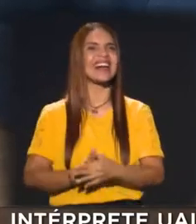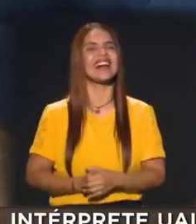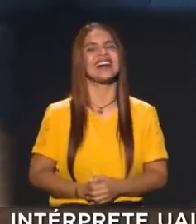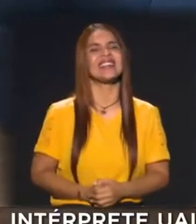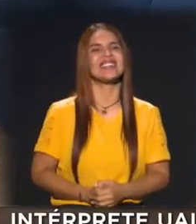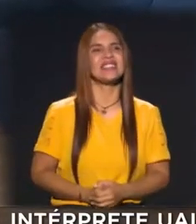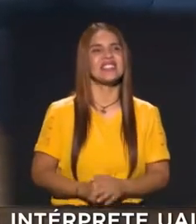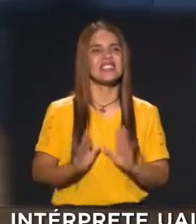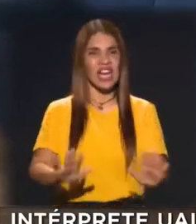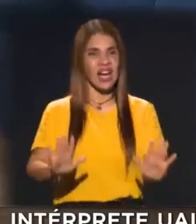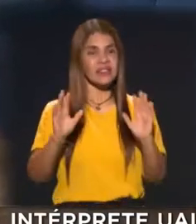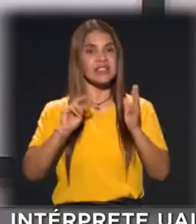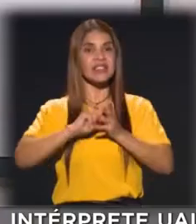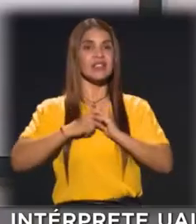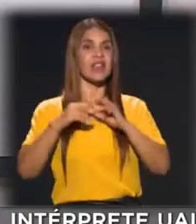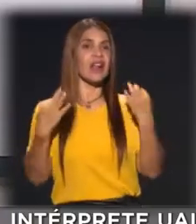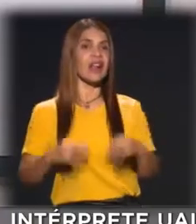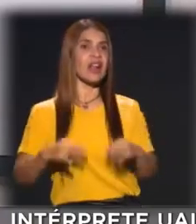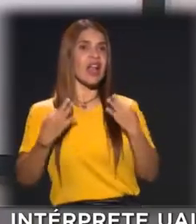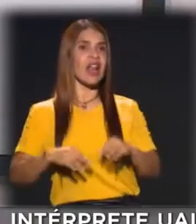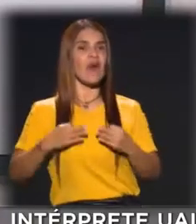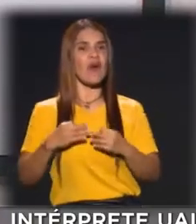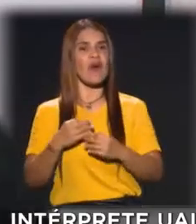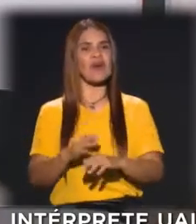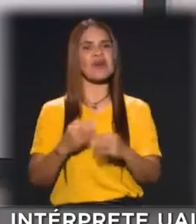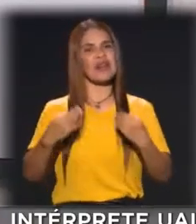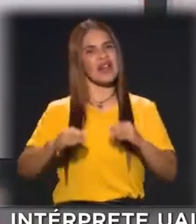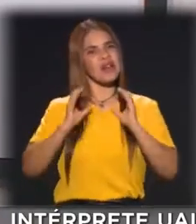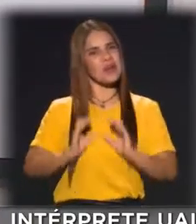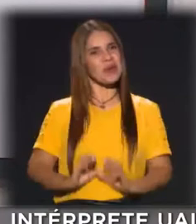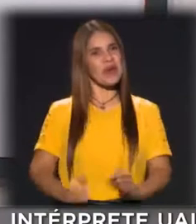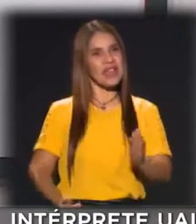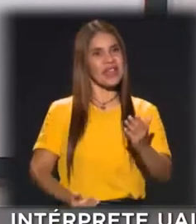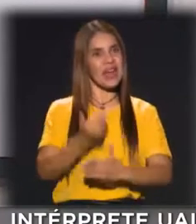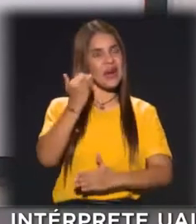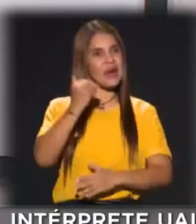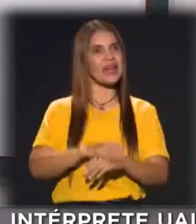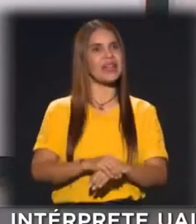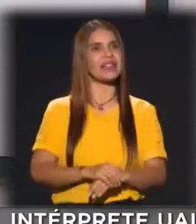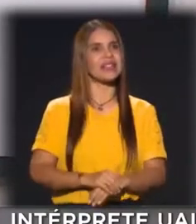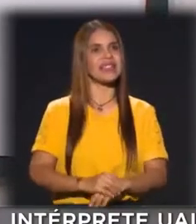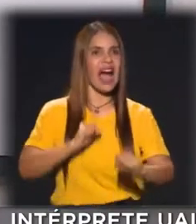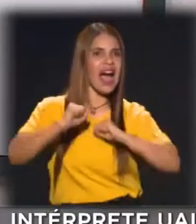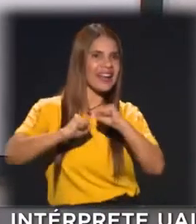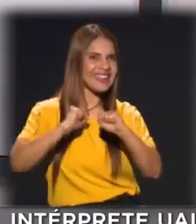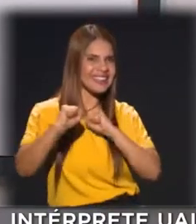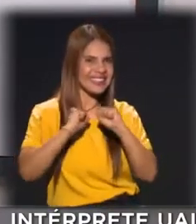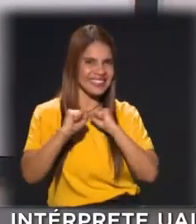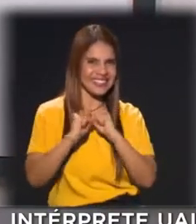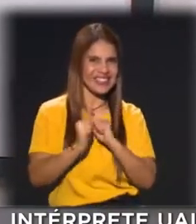Ahí como está, ya relajó, movilidad articular, y ahora vámonos con